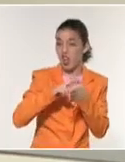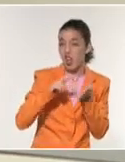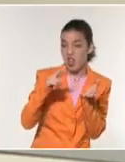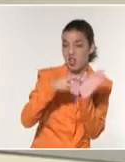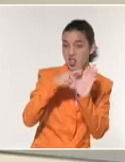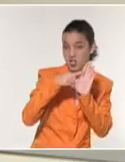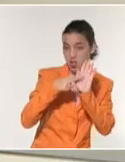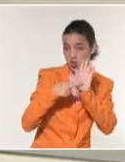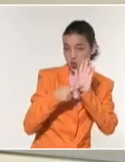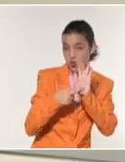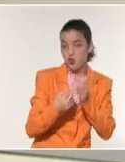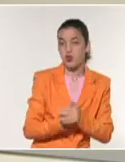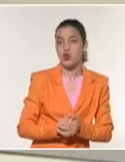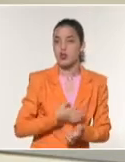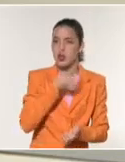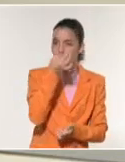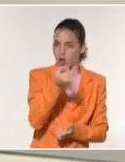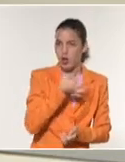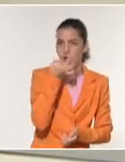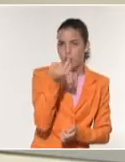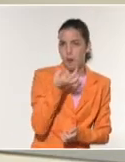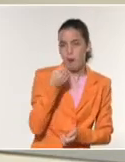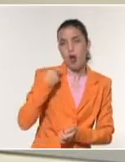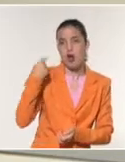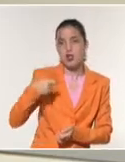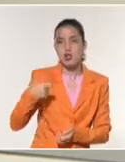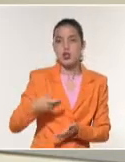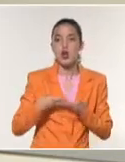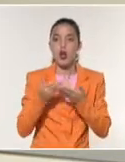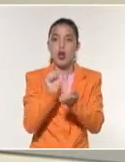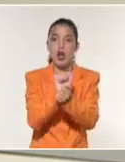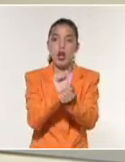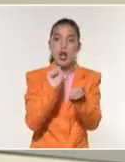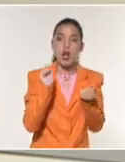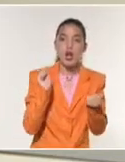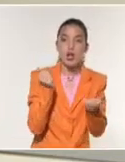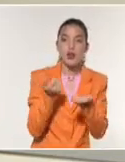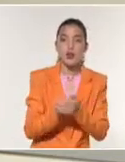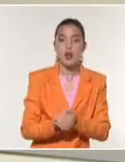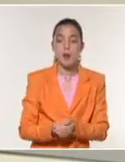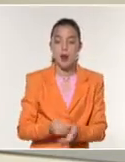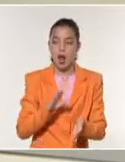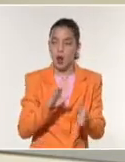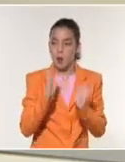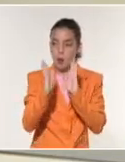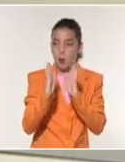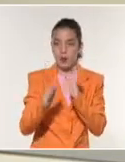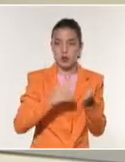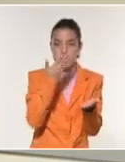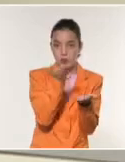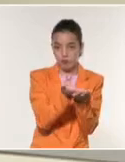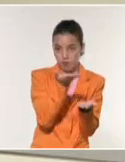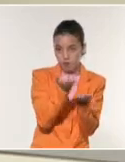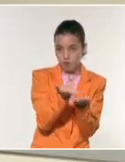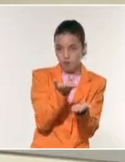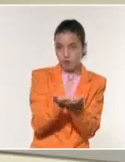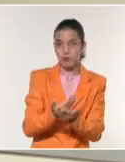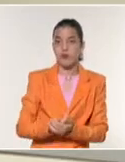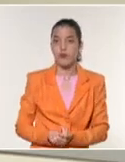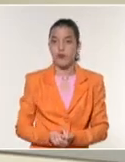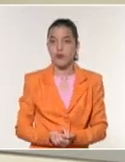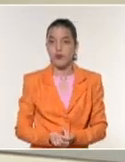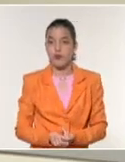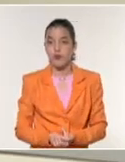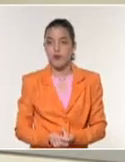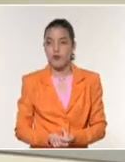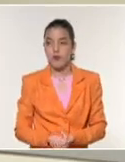notificó esa decisión de ponerlo en libertad bajo la sujeción del periodo de prueba por libertad condicional, se le hizo saber en la